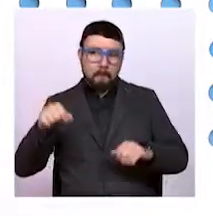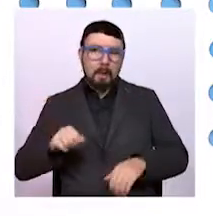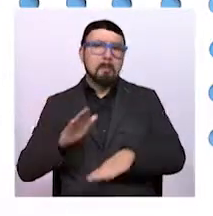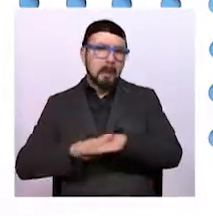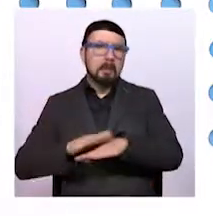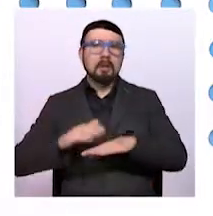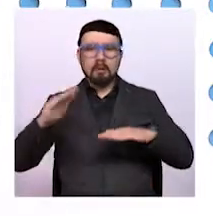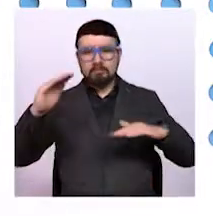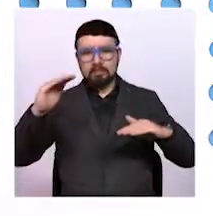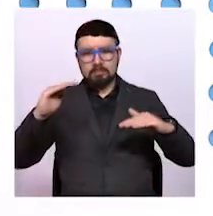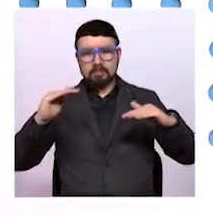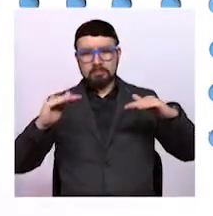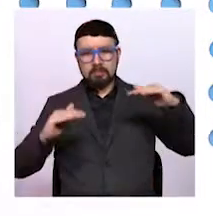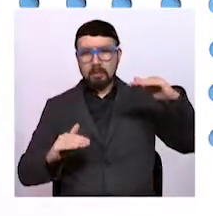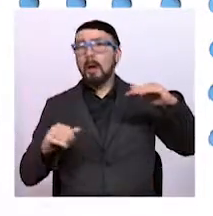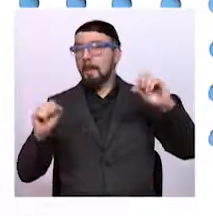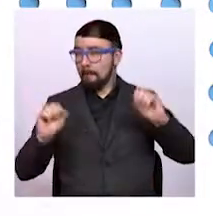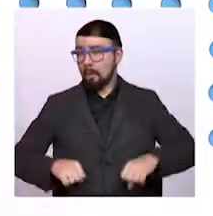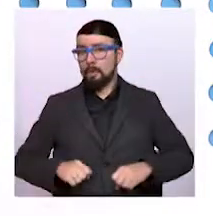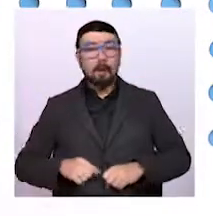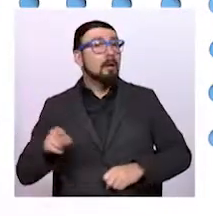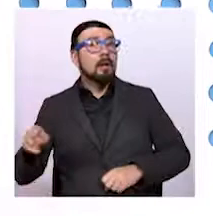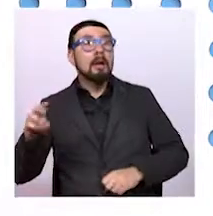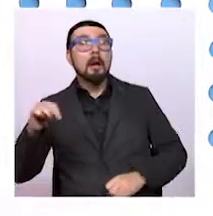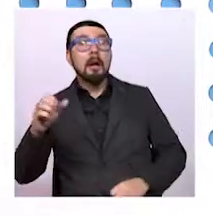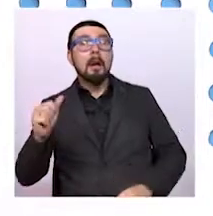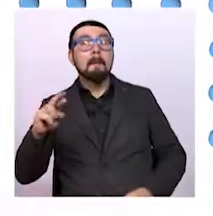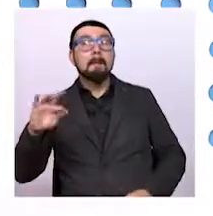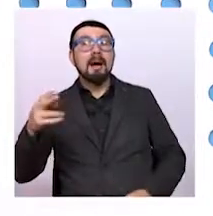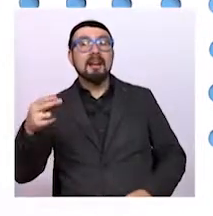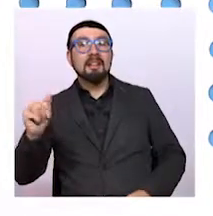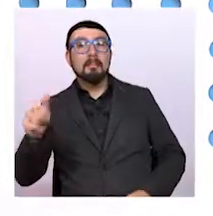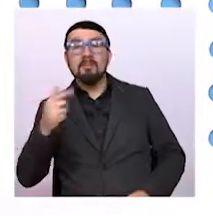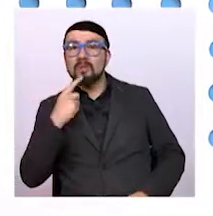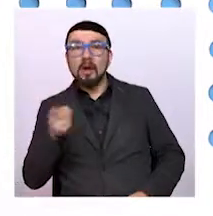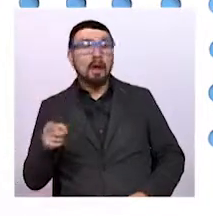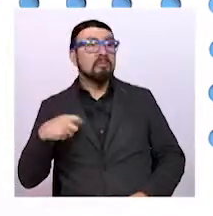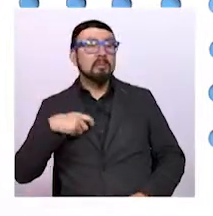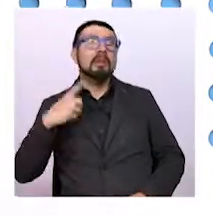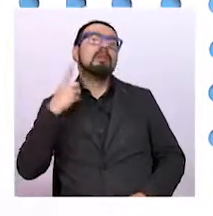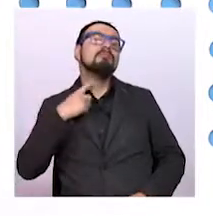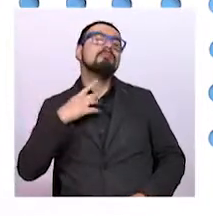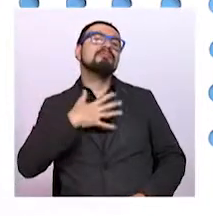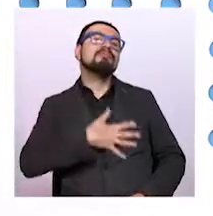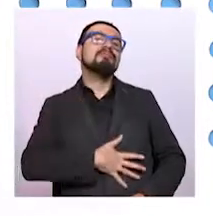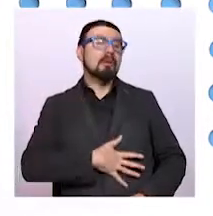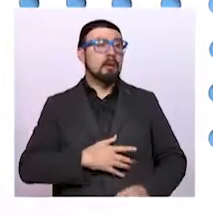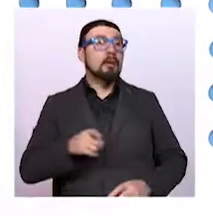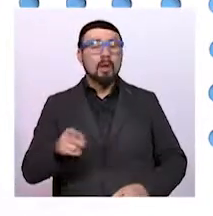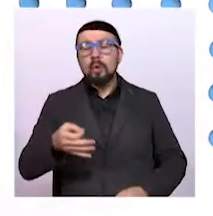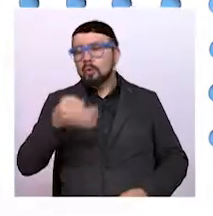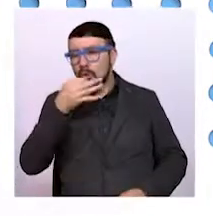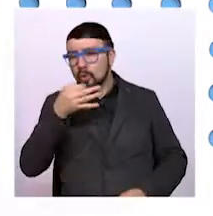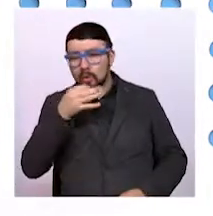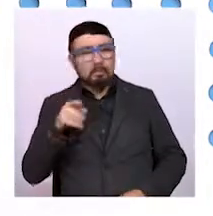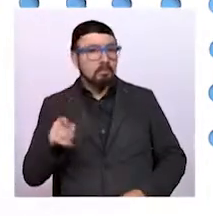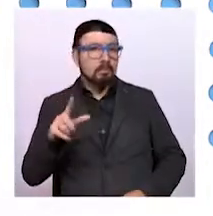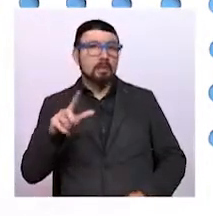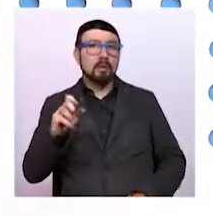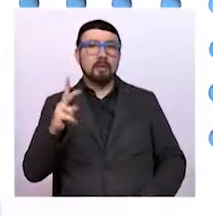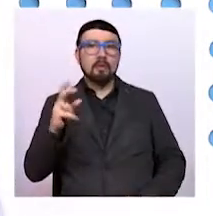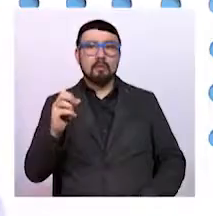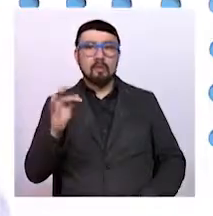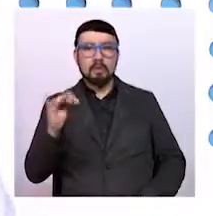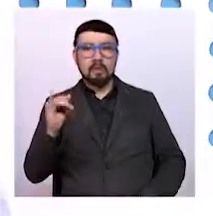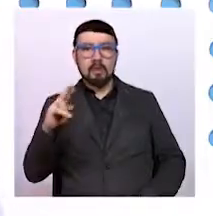de marta rojas decía que tiene hipotiroidismo y controlado con leo tiroxina y tiene la hemoglobina baja que